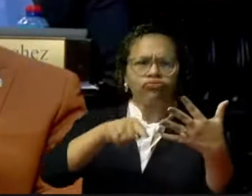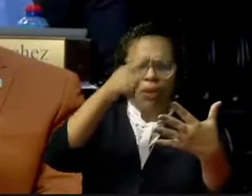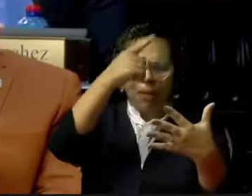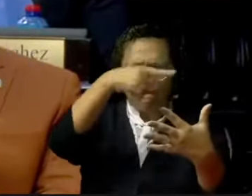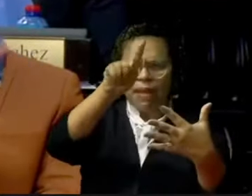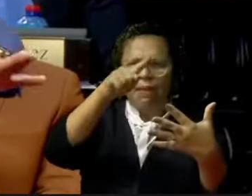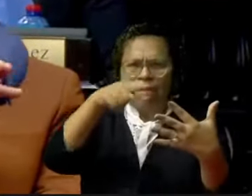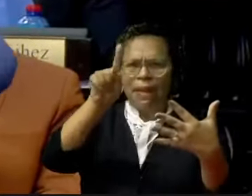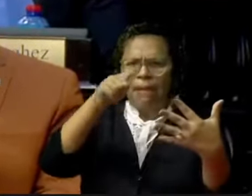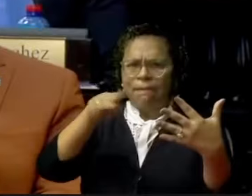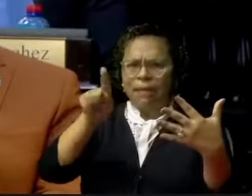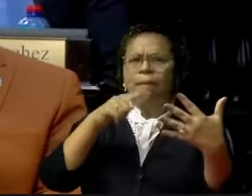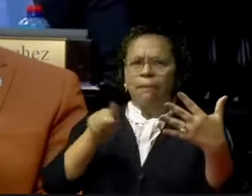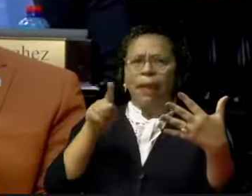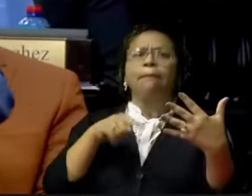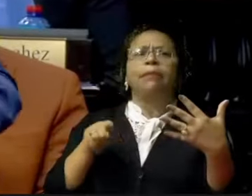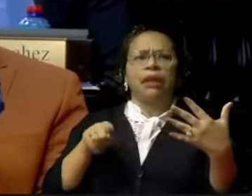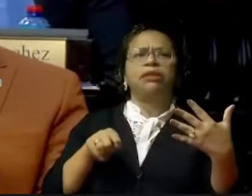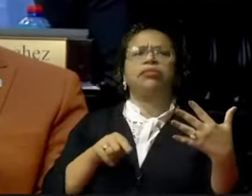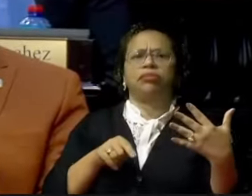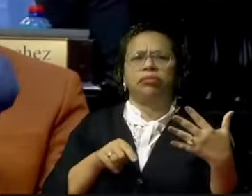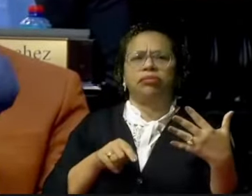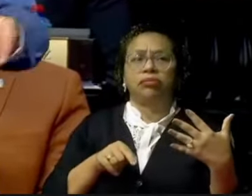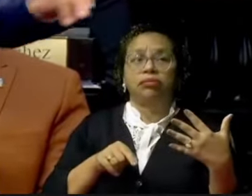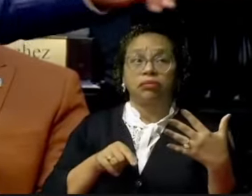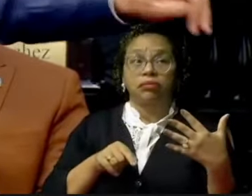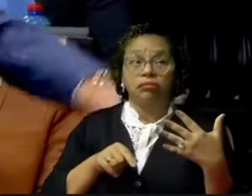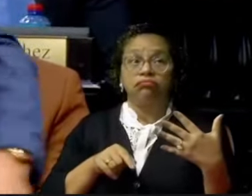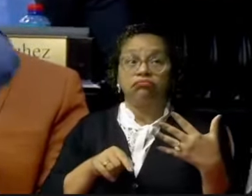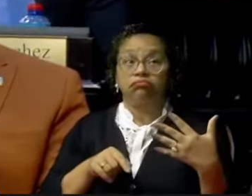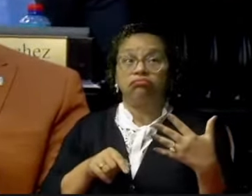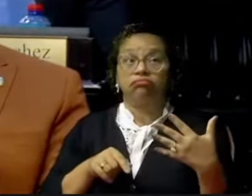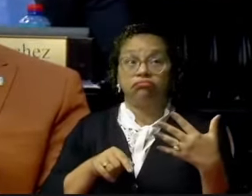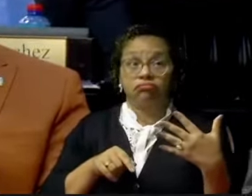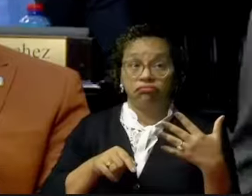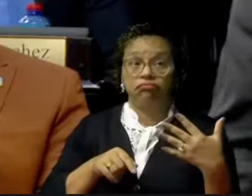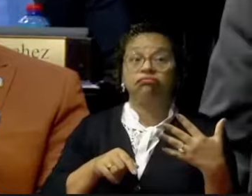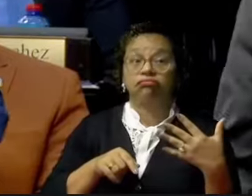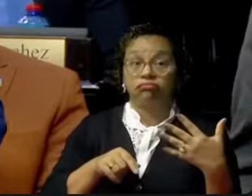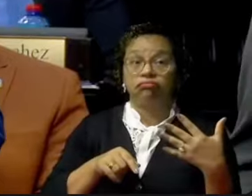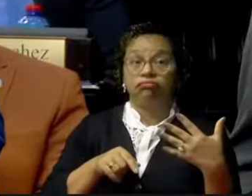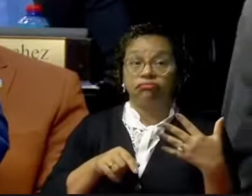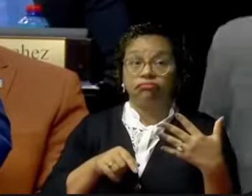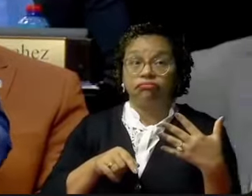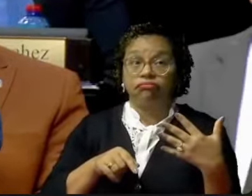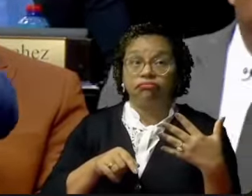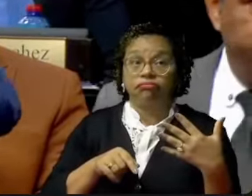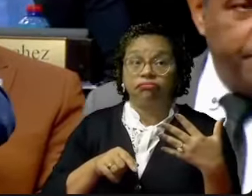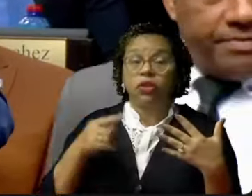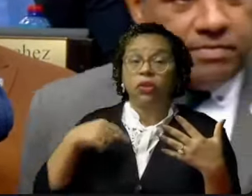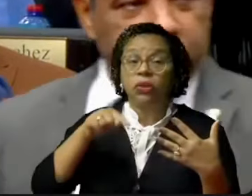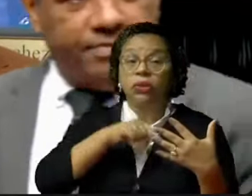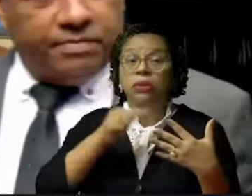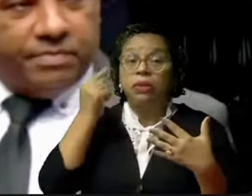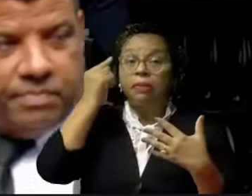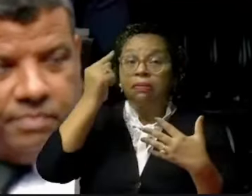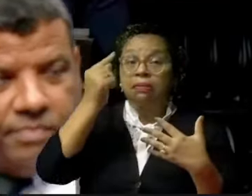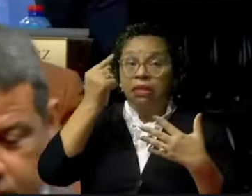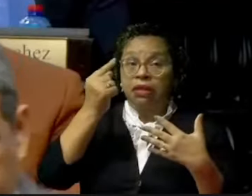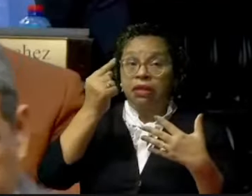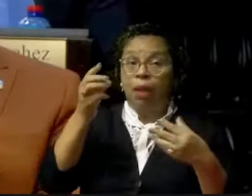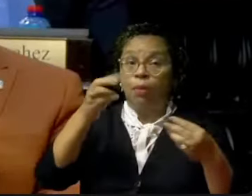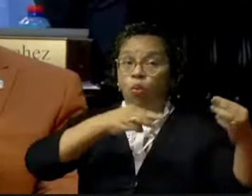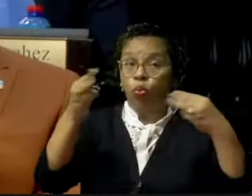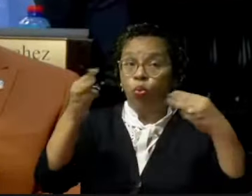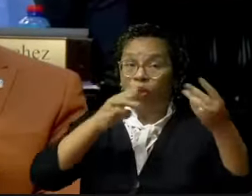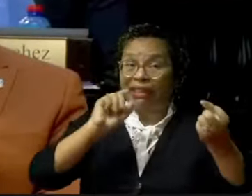no, a nosotros no nos llega. Una guerra no llega, por el cambio climático creemos que no nos llega, y nos llega y nos está llegando.